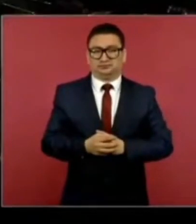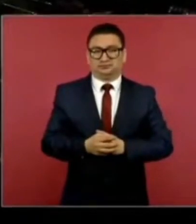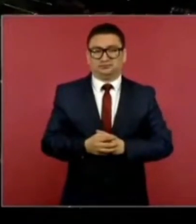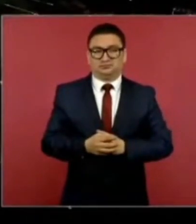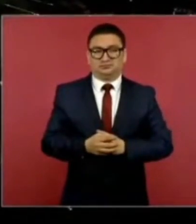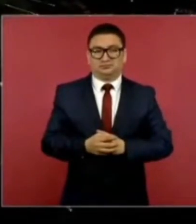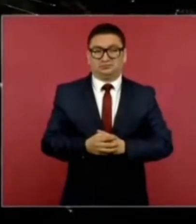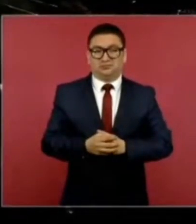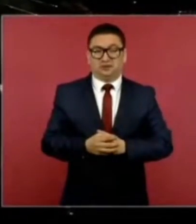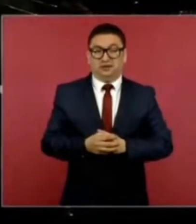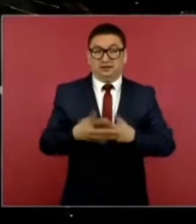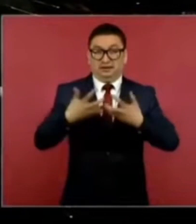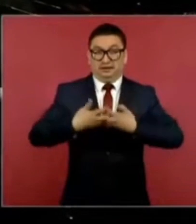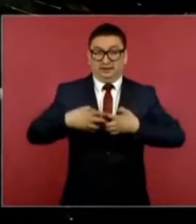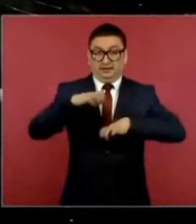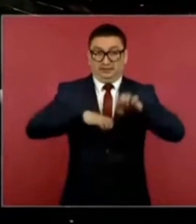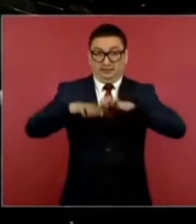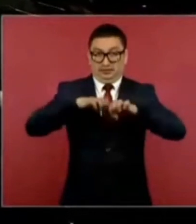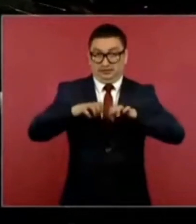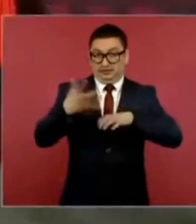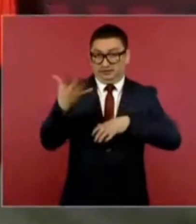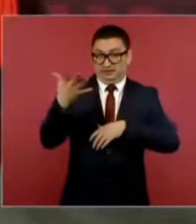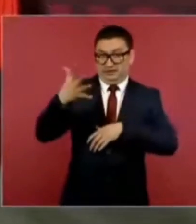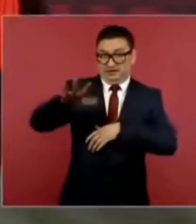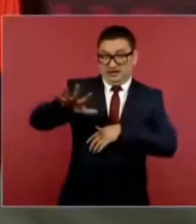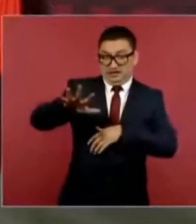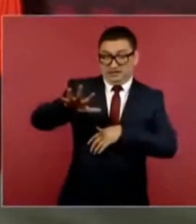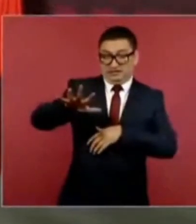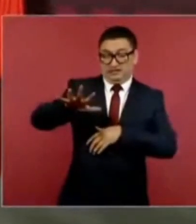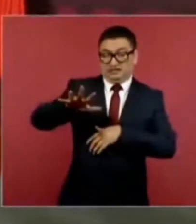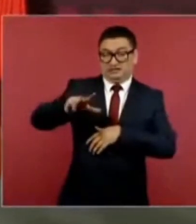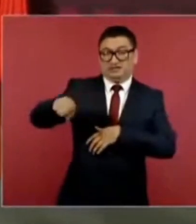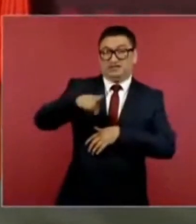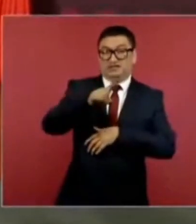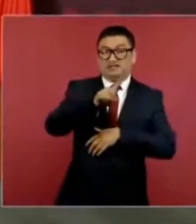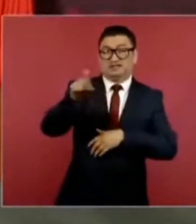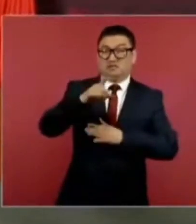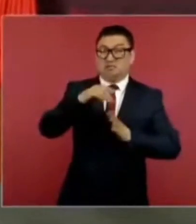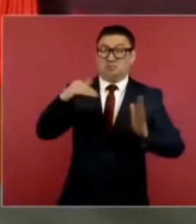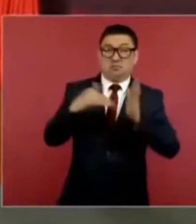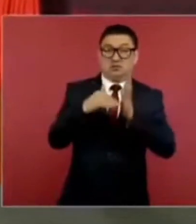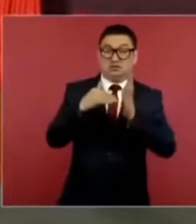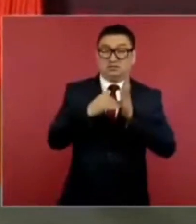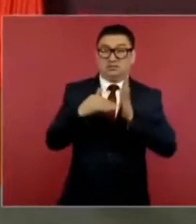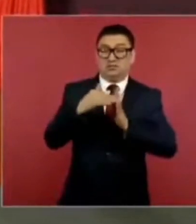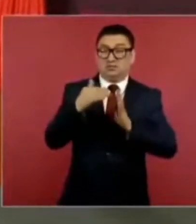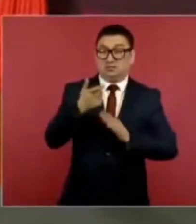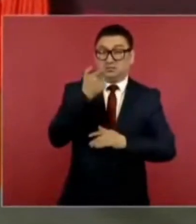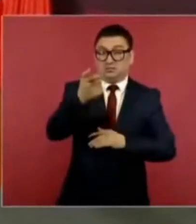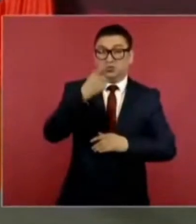Diez distribuidoras, 100,000 millones de pesos al año vendían al gobierno,